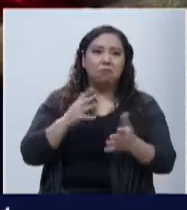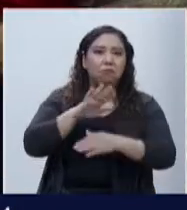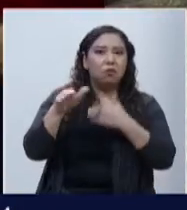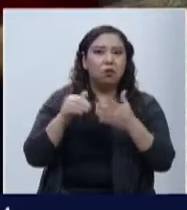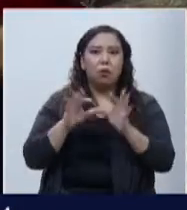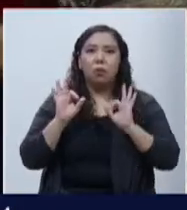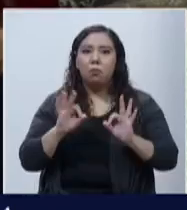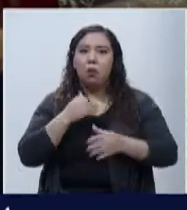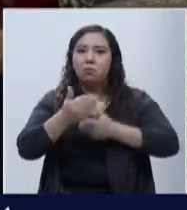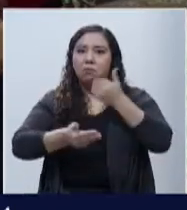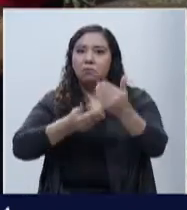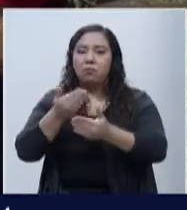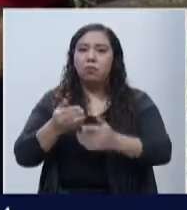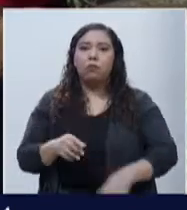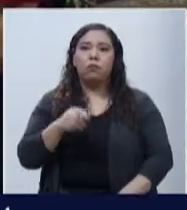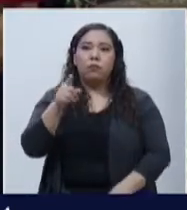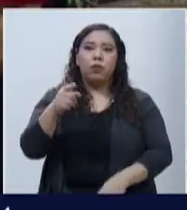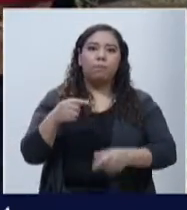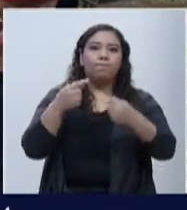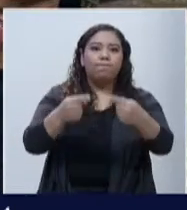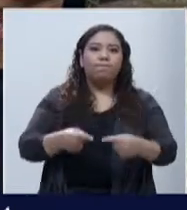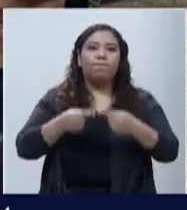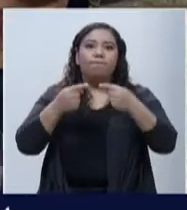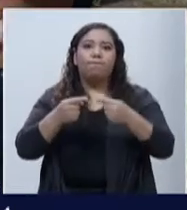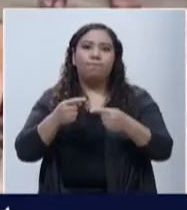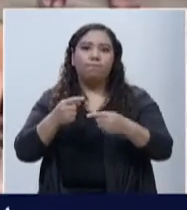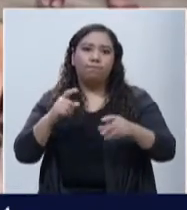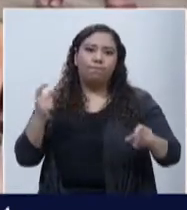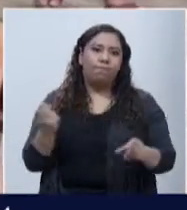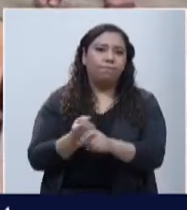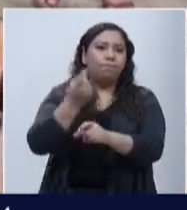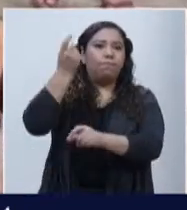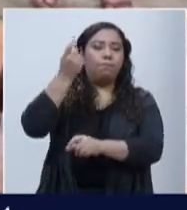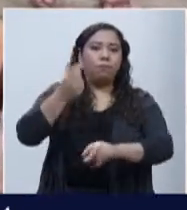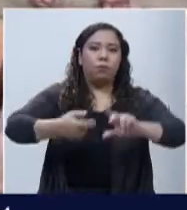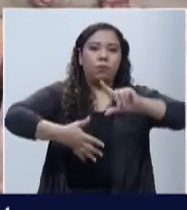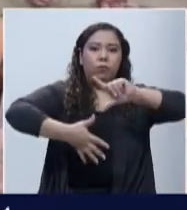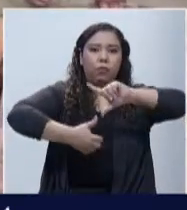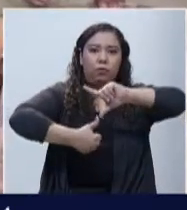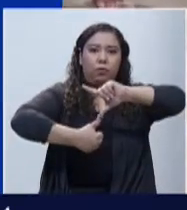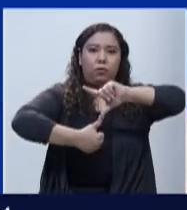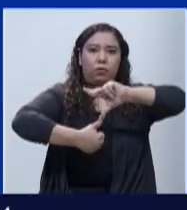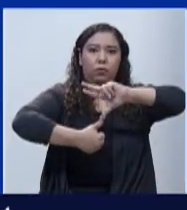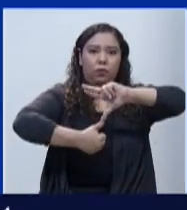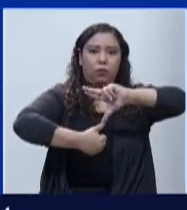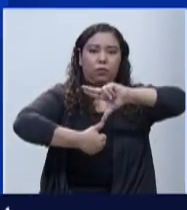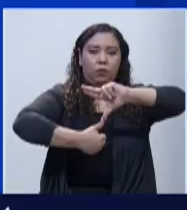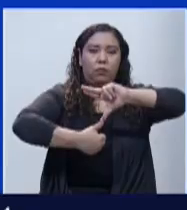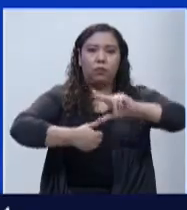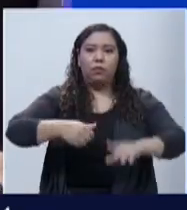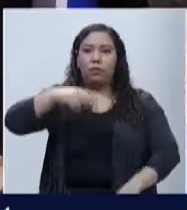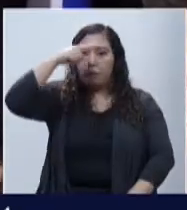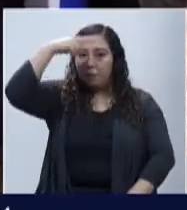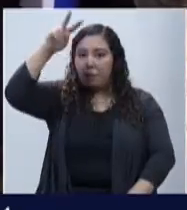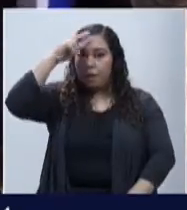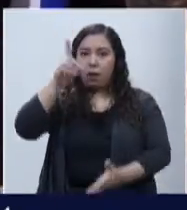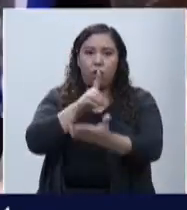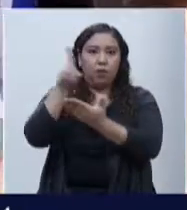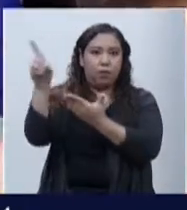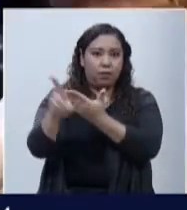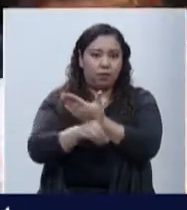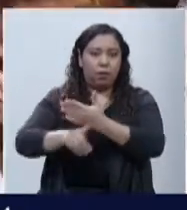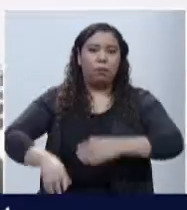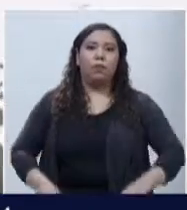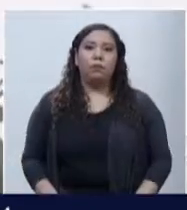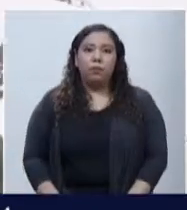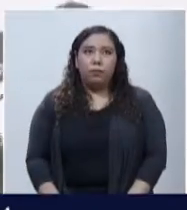pronto muchos lucharán para clasificarse al torneo mesoamericano que se disputará en diciembre en méxico un grupo